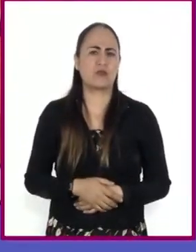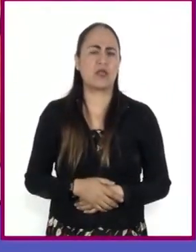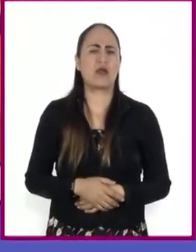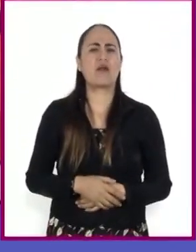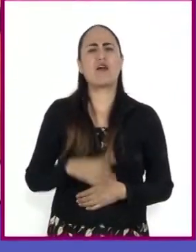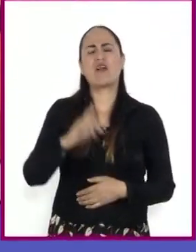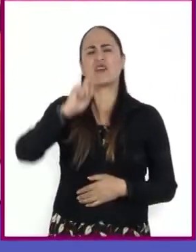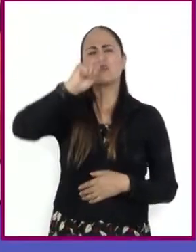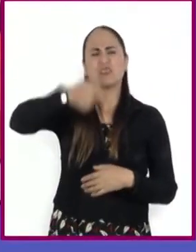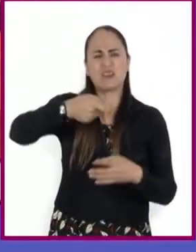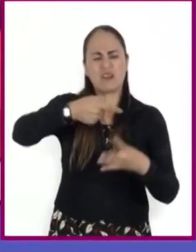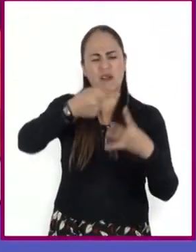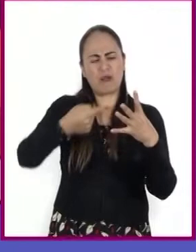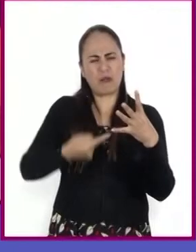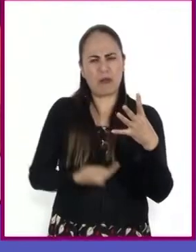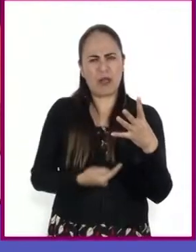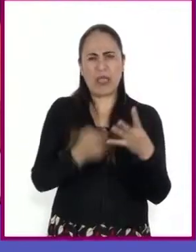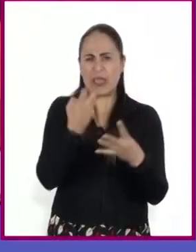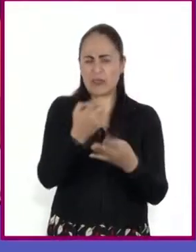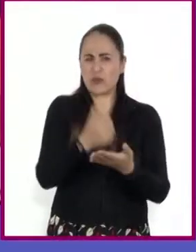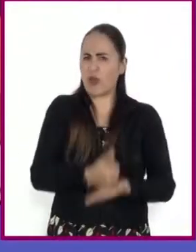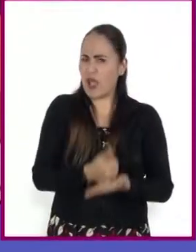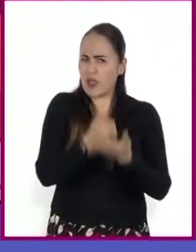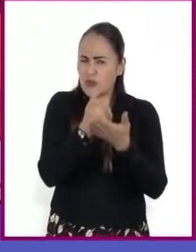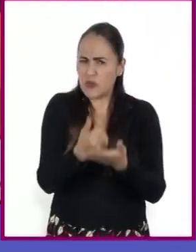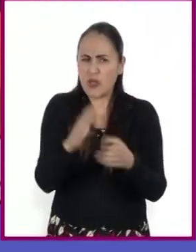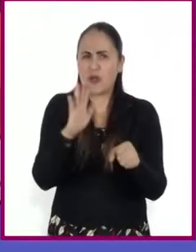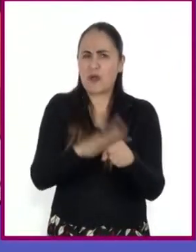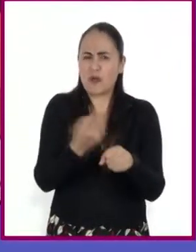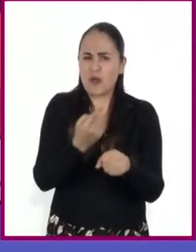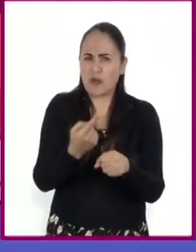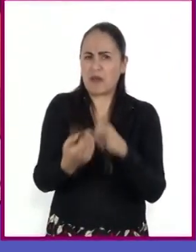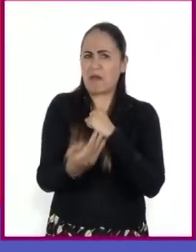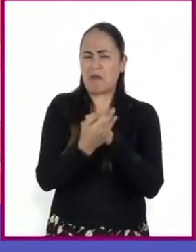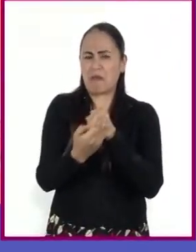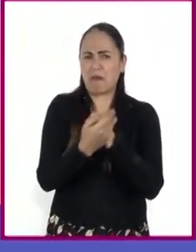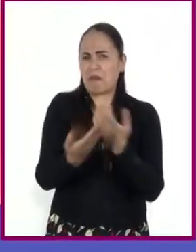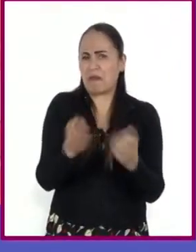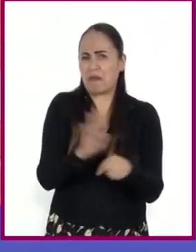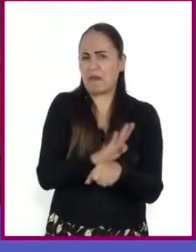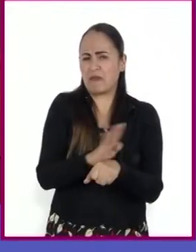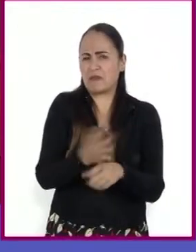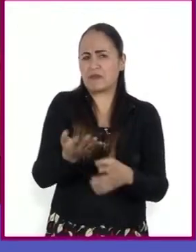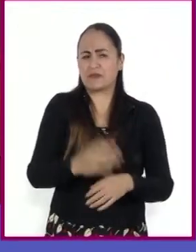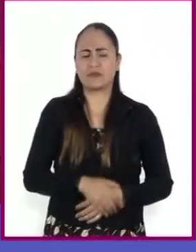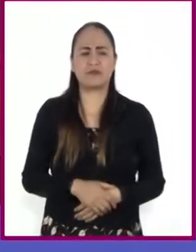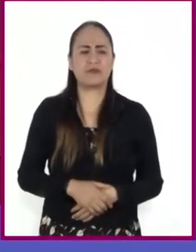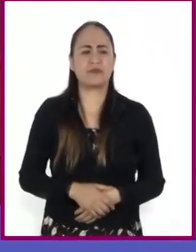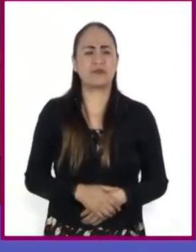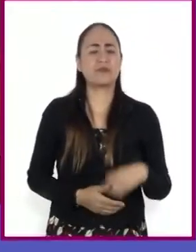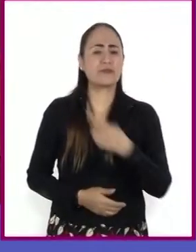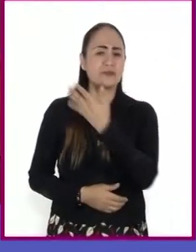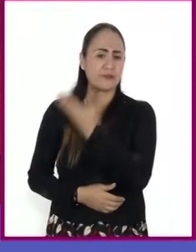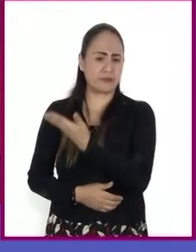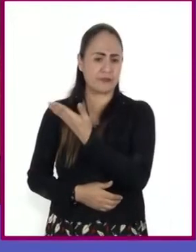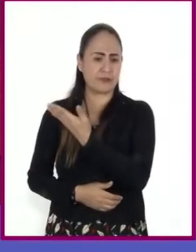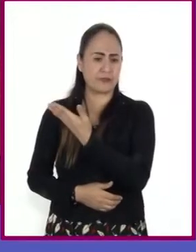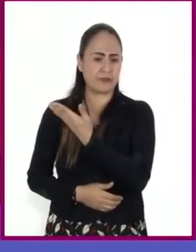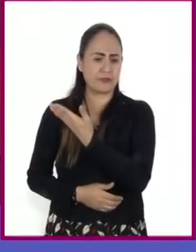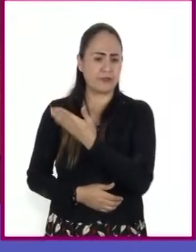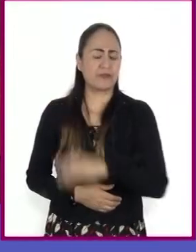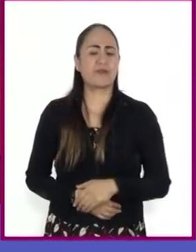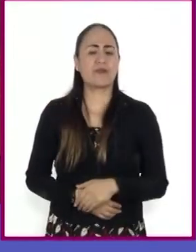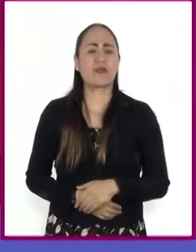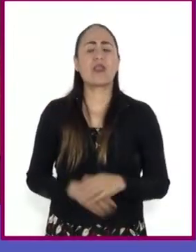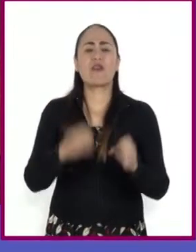definiciones? Vamos con Erudita de la Lengua para que nos lo explique. Una definición nos sirve para exponer